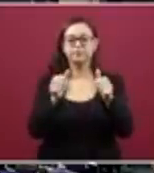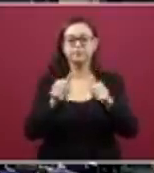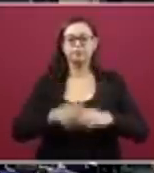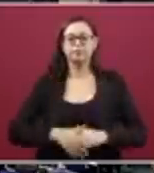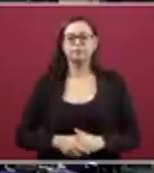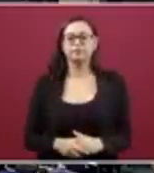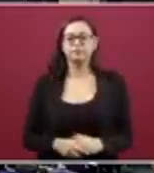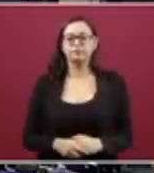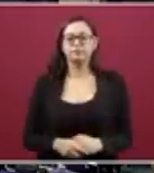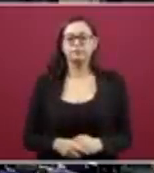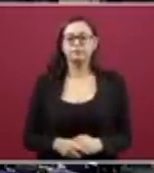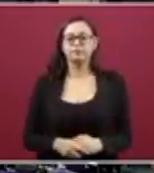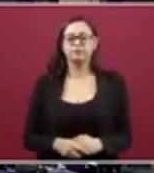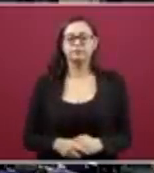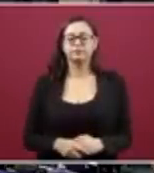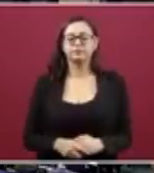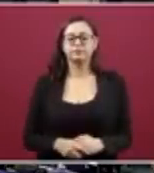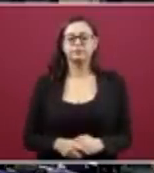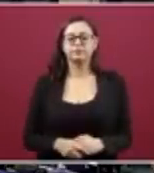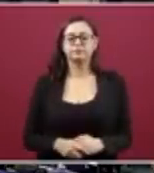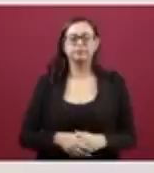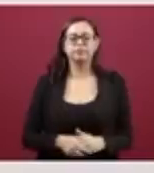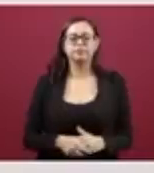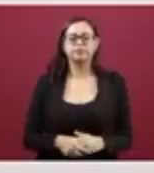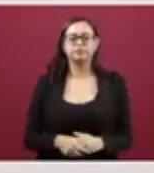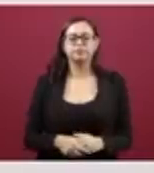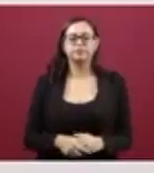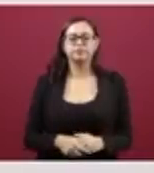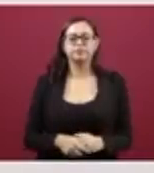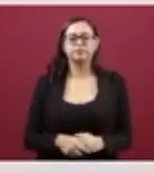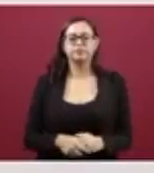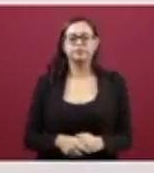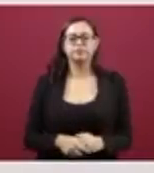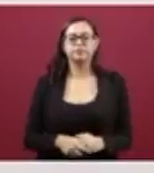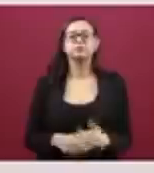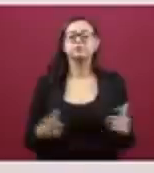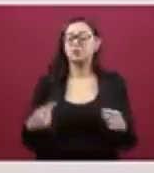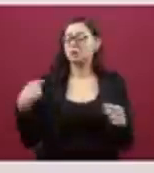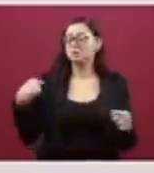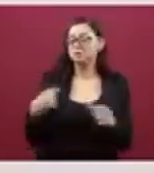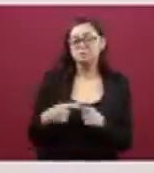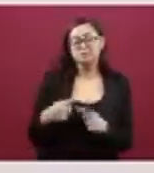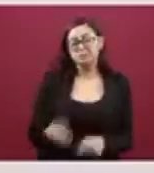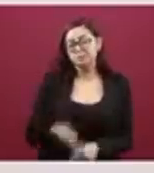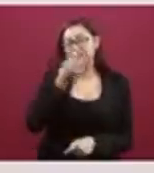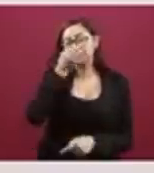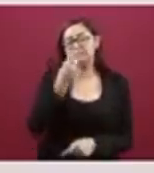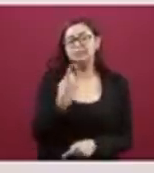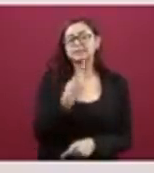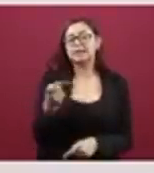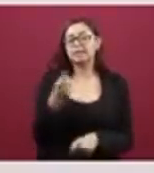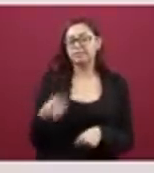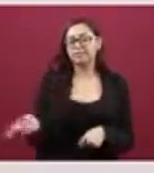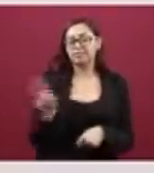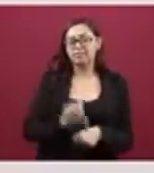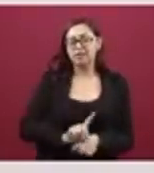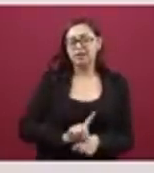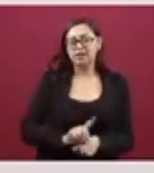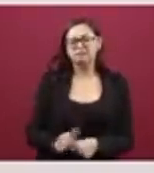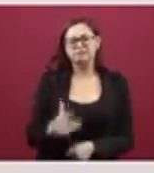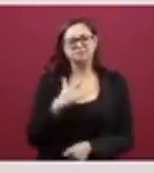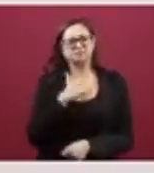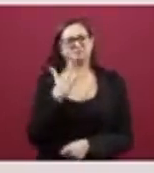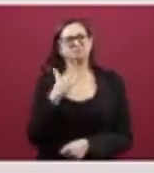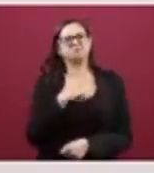y se camina con respeto a las autonomías de los poderes. Apenas llevamos 100 días de labores y considero